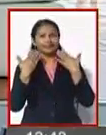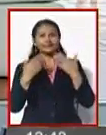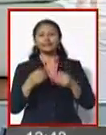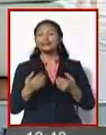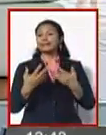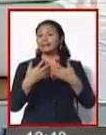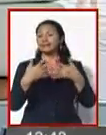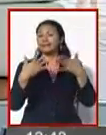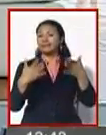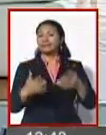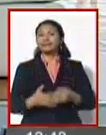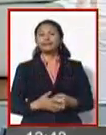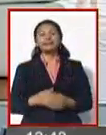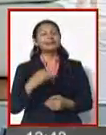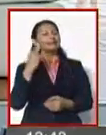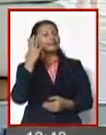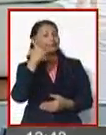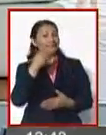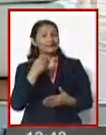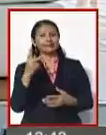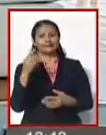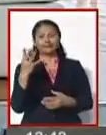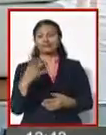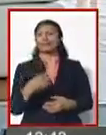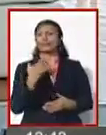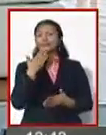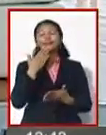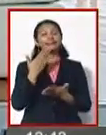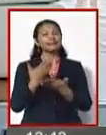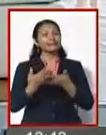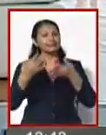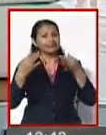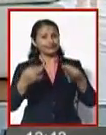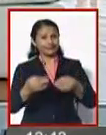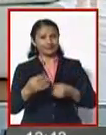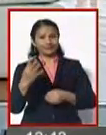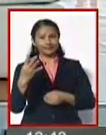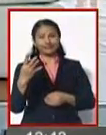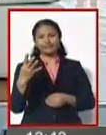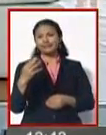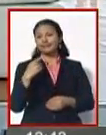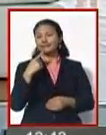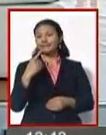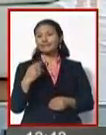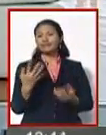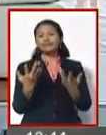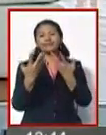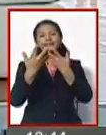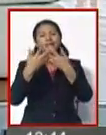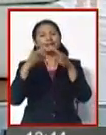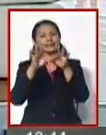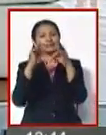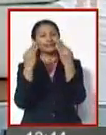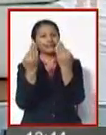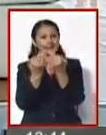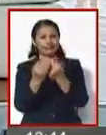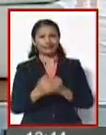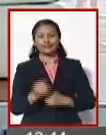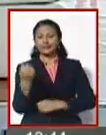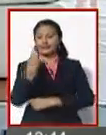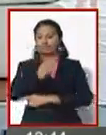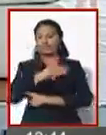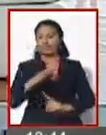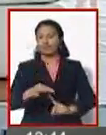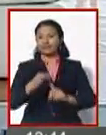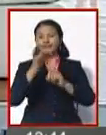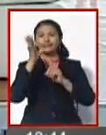gracias a nuestros auspiciadores. Se lucieron, se lució la Red Bolivisión. Y es que así tiene, y es eso la Red Bolivisión justamente, ¿no? Integrar a la familia. Claro que sí, en este día